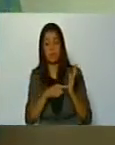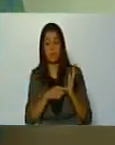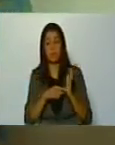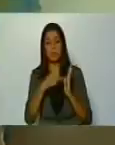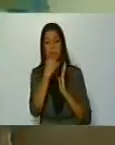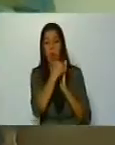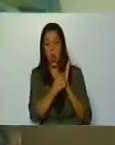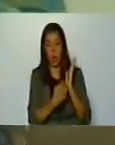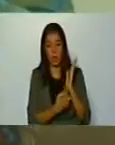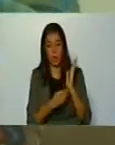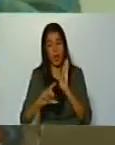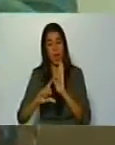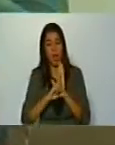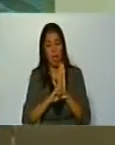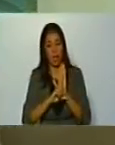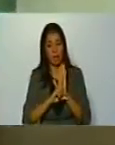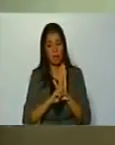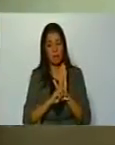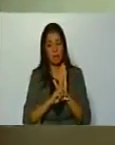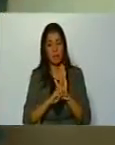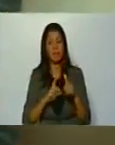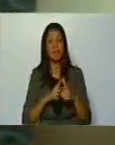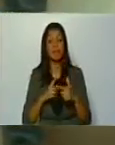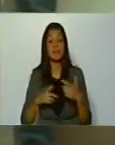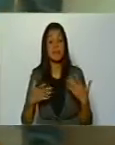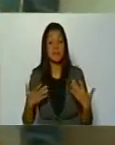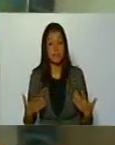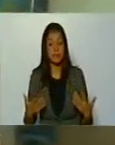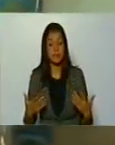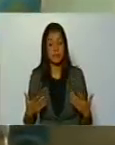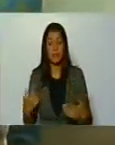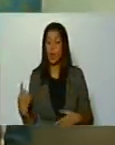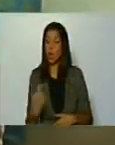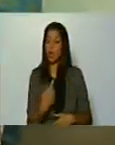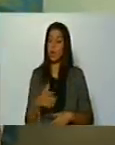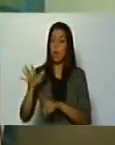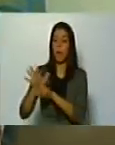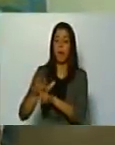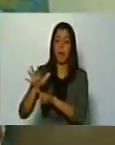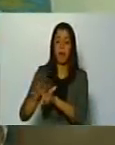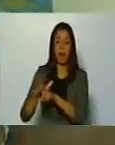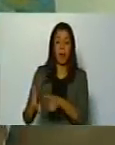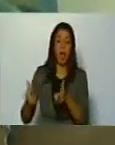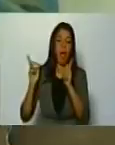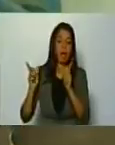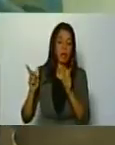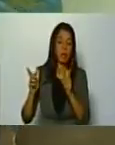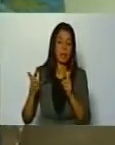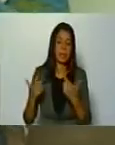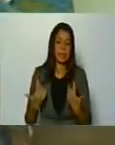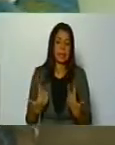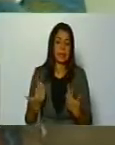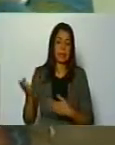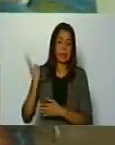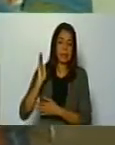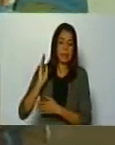está permitido. Por lo tanto, si nosotros permitimos eso, nos hace